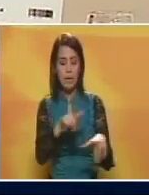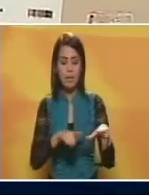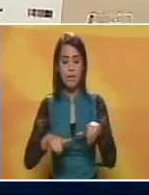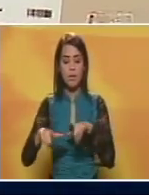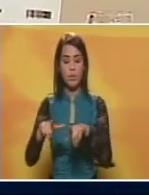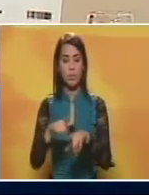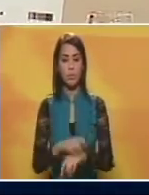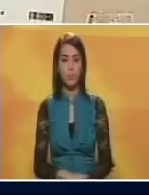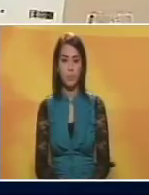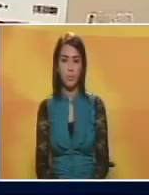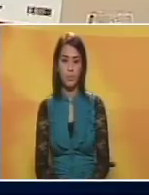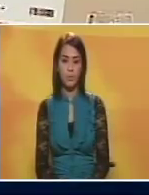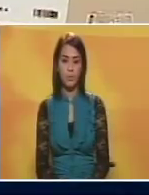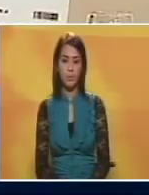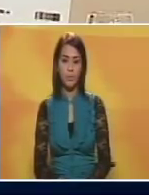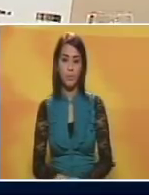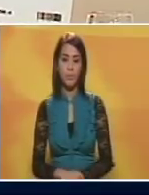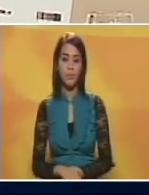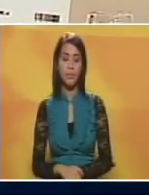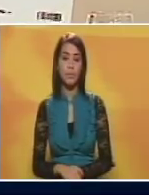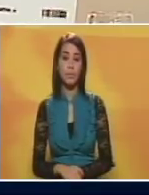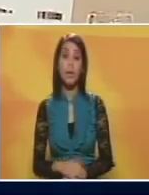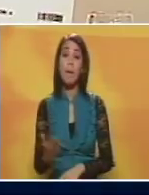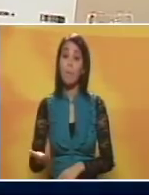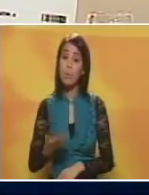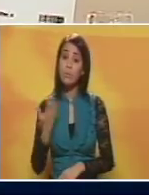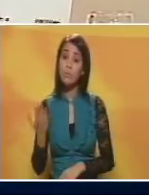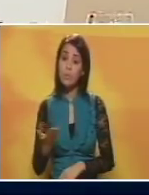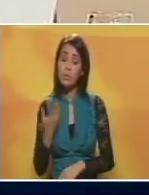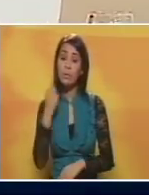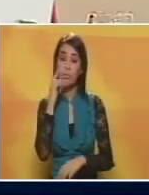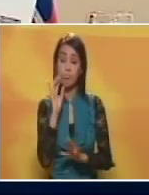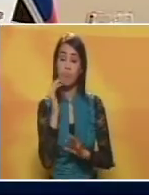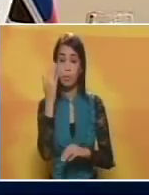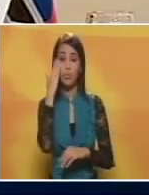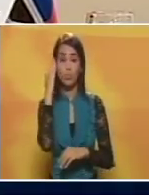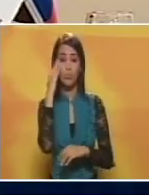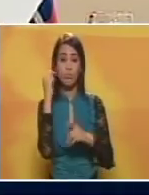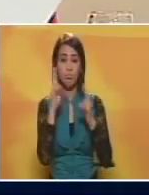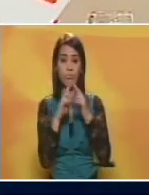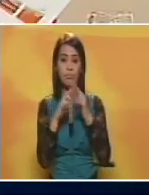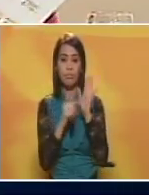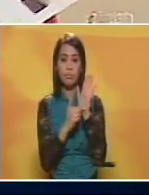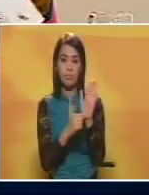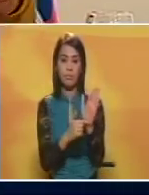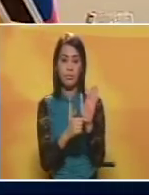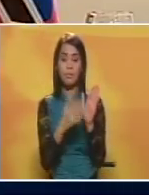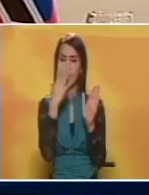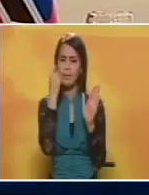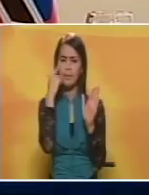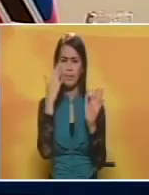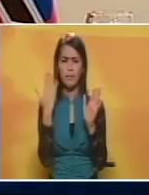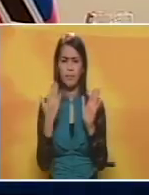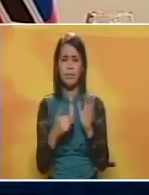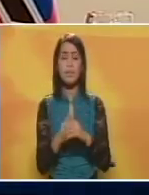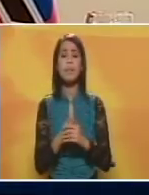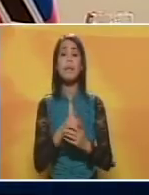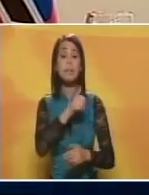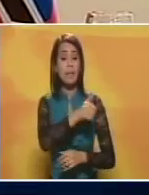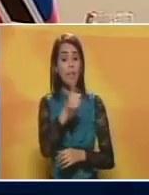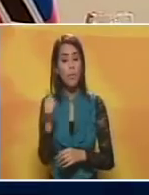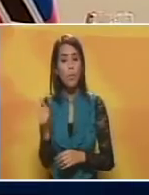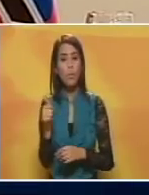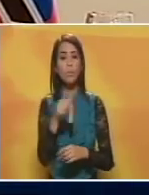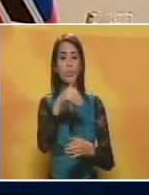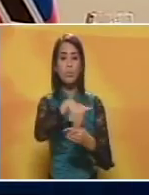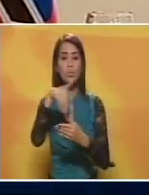regionales. Es muy importante que se conozca y se entienda, y cada elector y